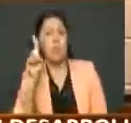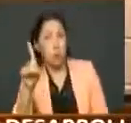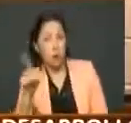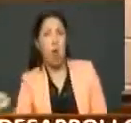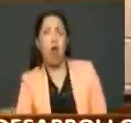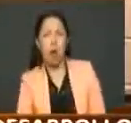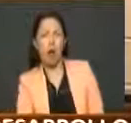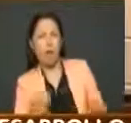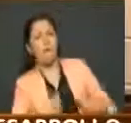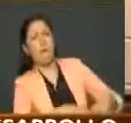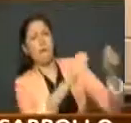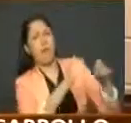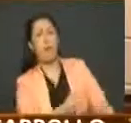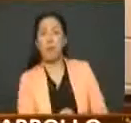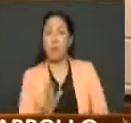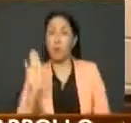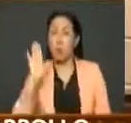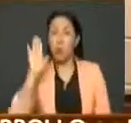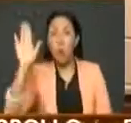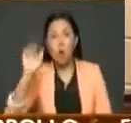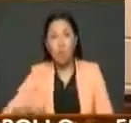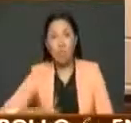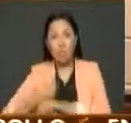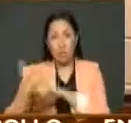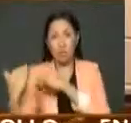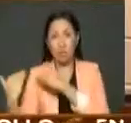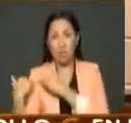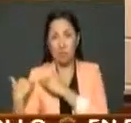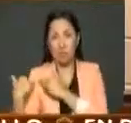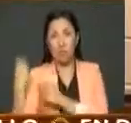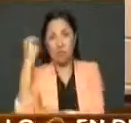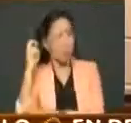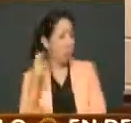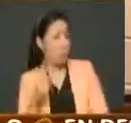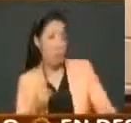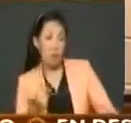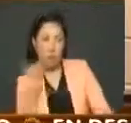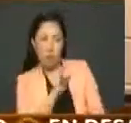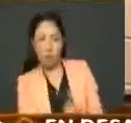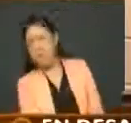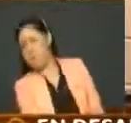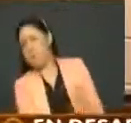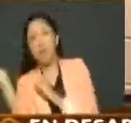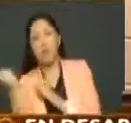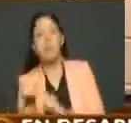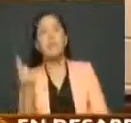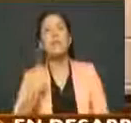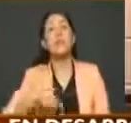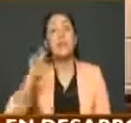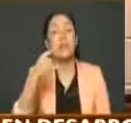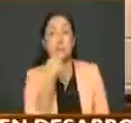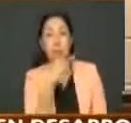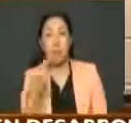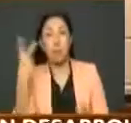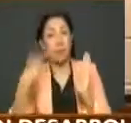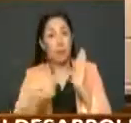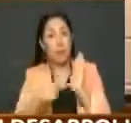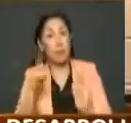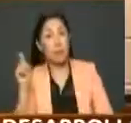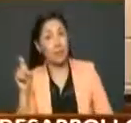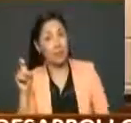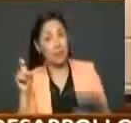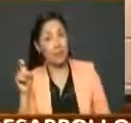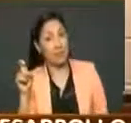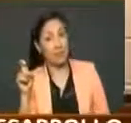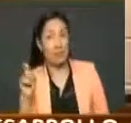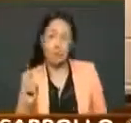Dirección Nacional de Fiscalías le aplicó extinción de dominio el 16 de marzo de 2006.